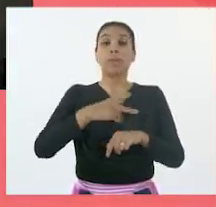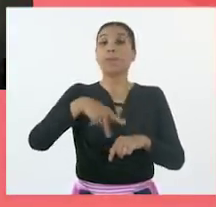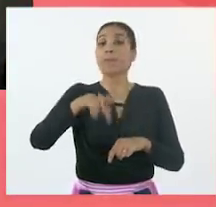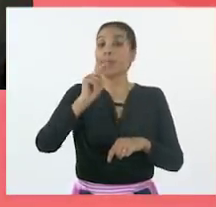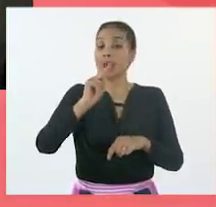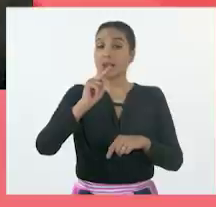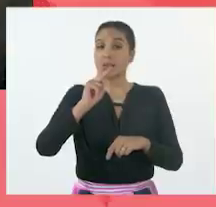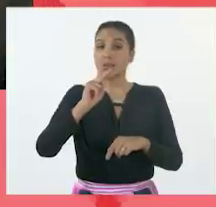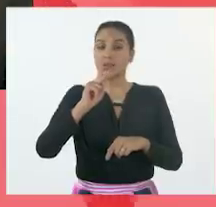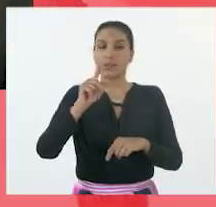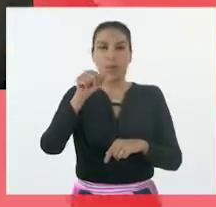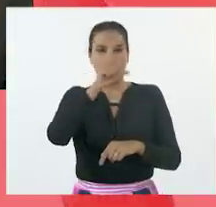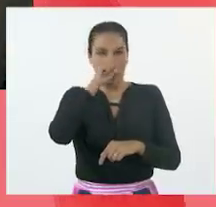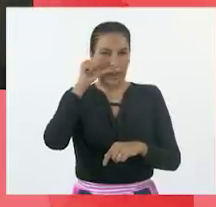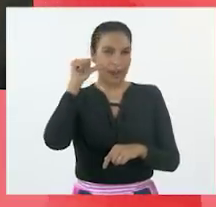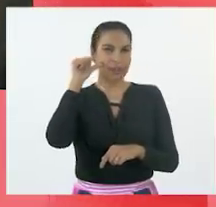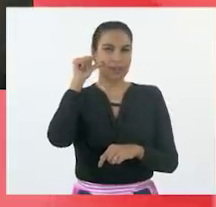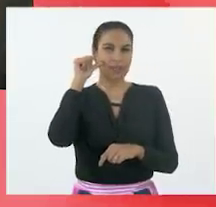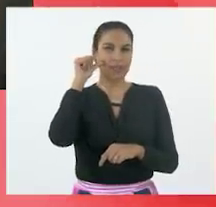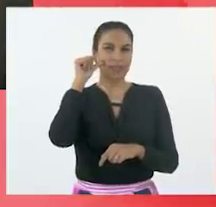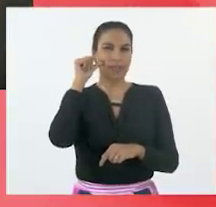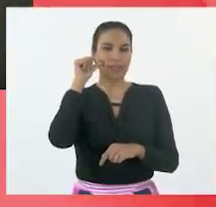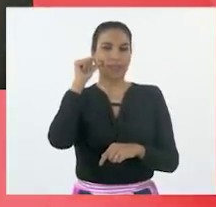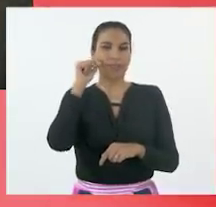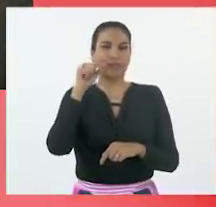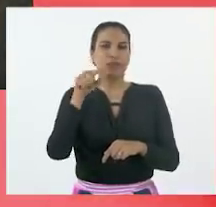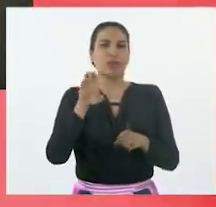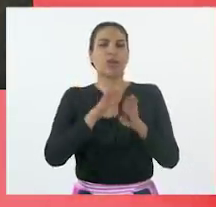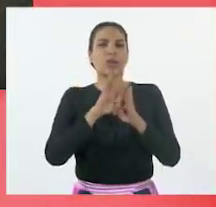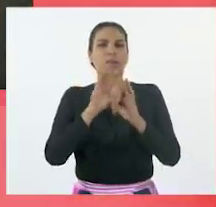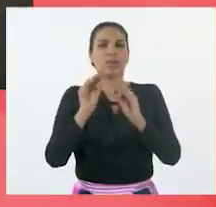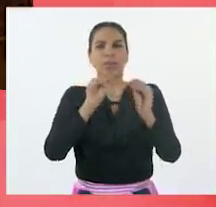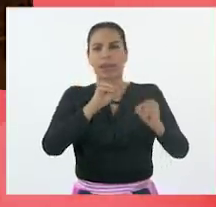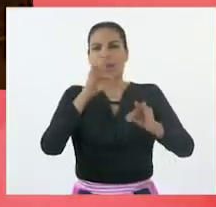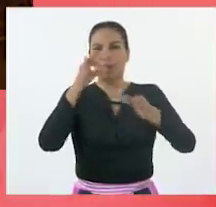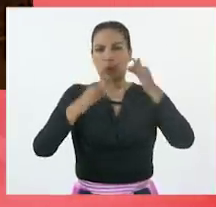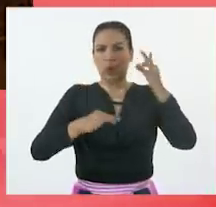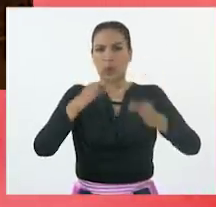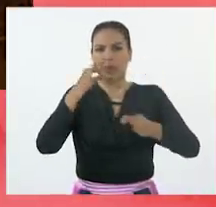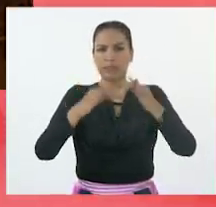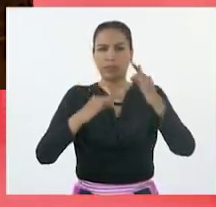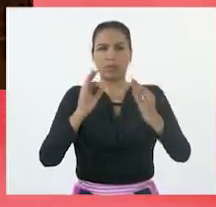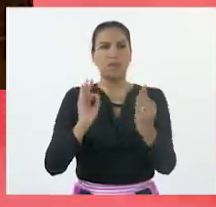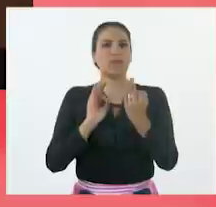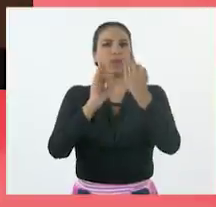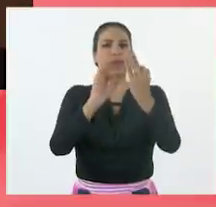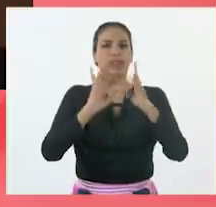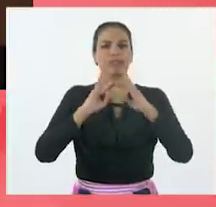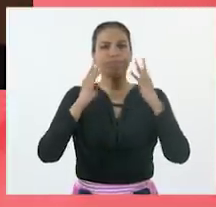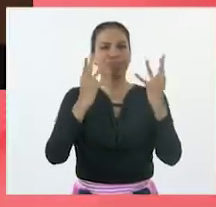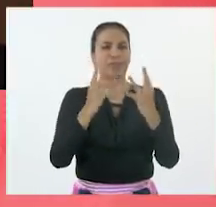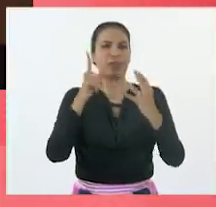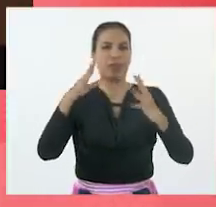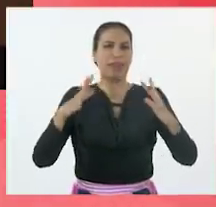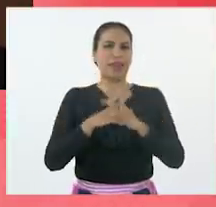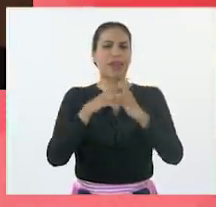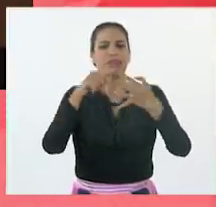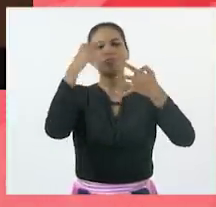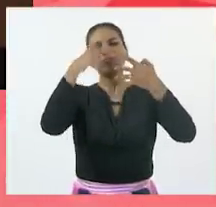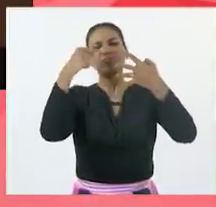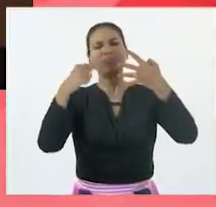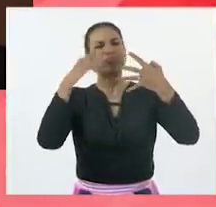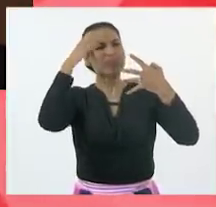embargo, Benito Juárez cubrió las formas llevándolo a un juicio ante un consejo de guerra. ¿Qué delitos?